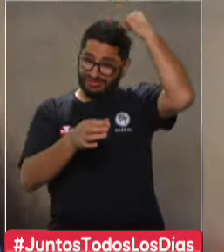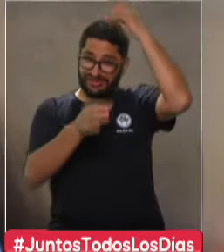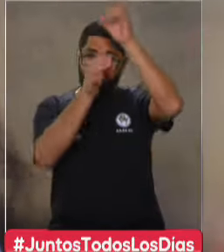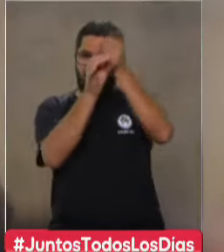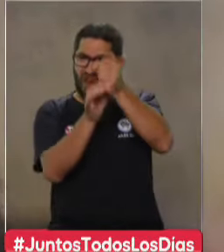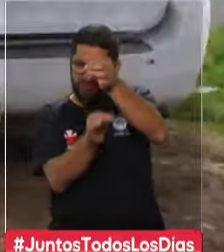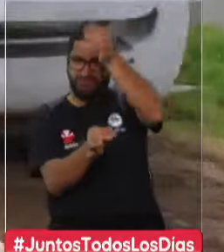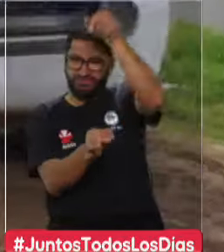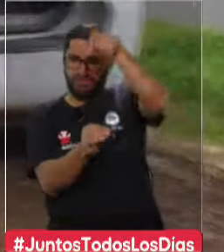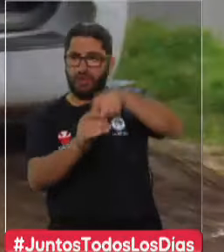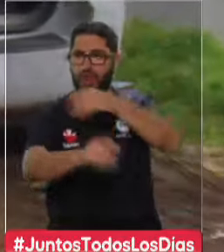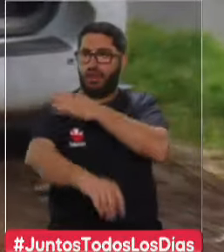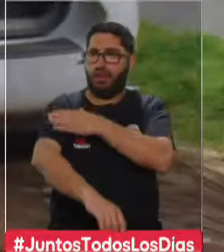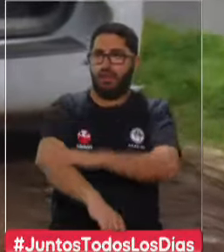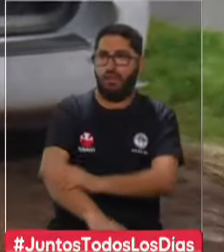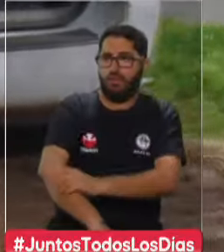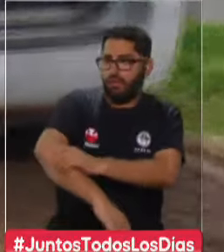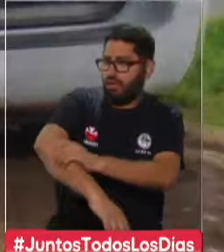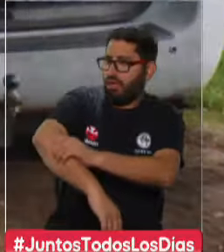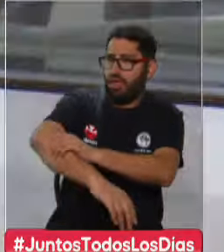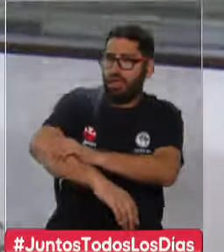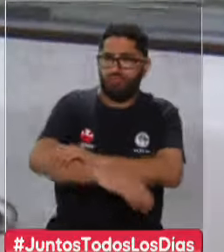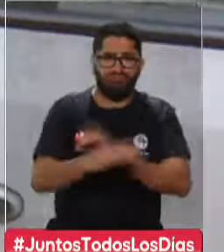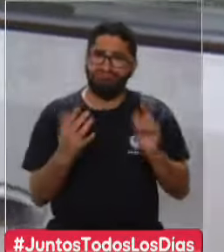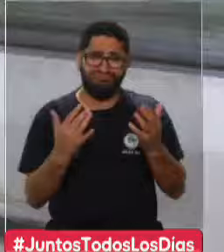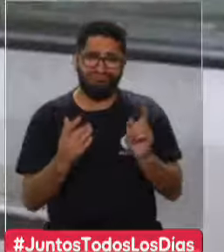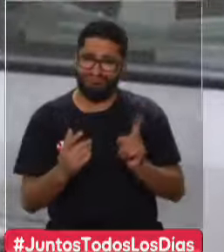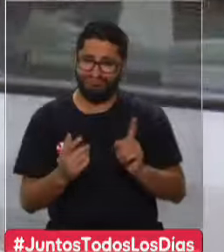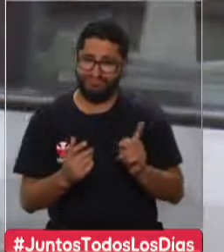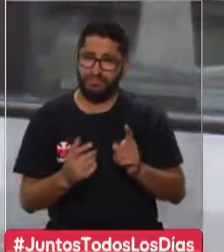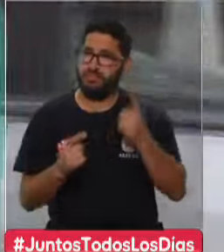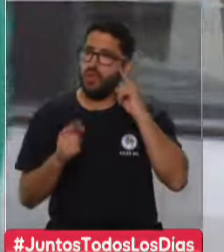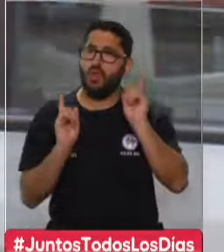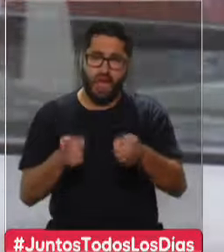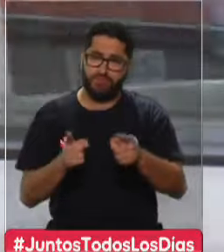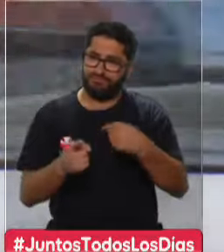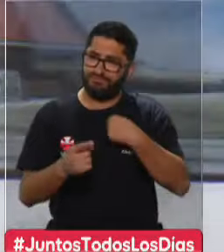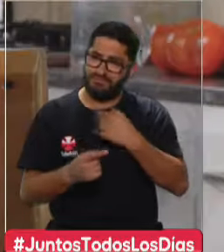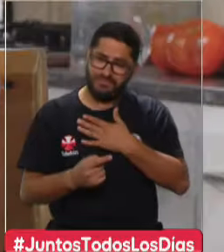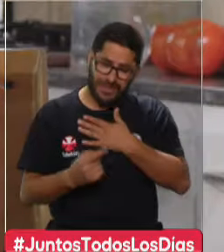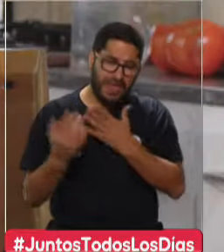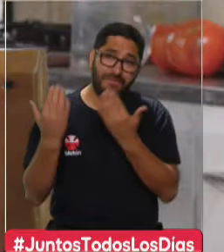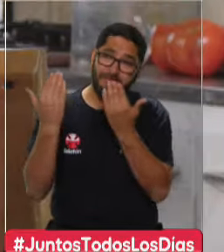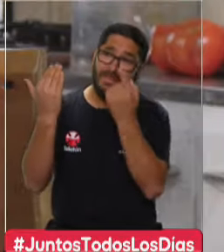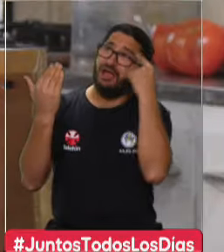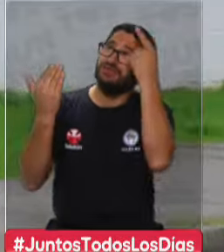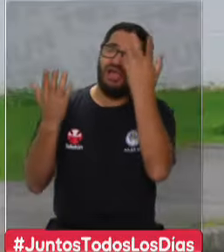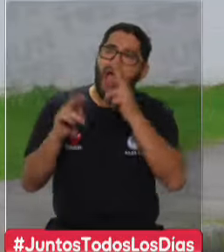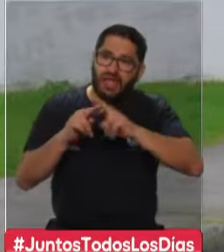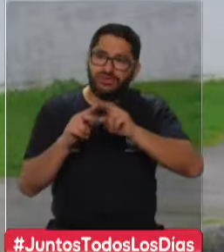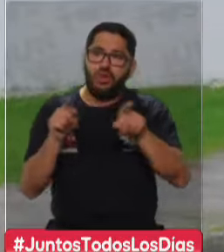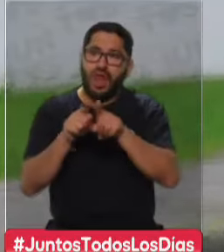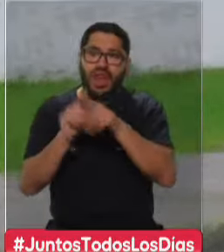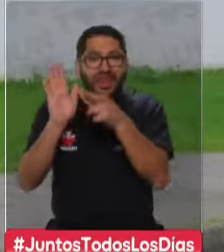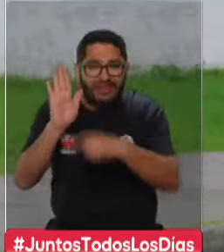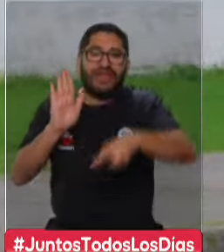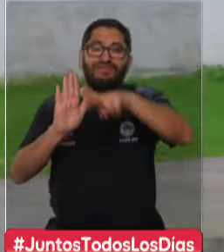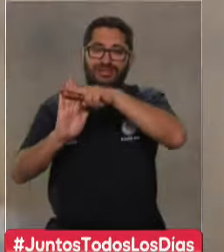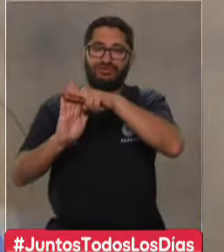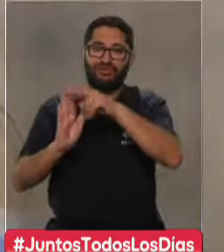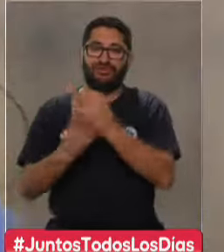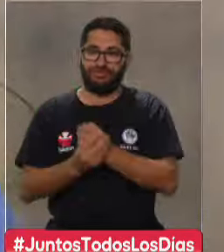brazos, las manos, nada. Pero siempre hay una esperanza. Y ahora lo que hay que hacer es rehabilitación. Yo